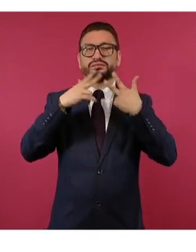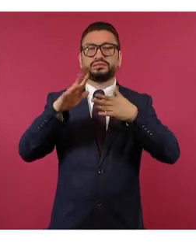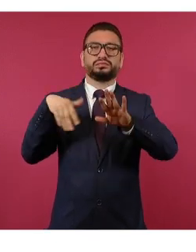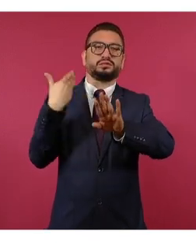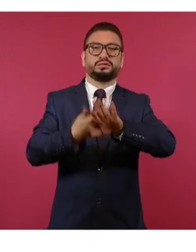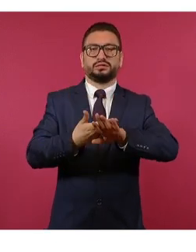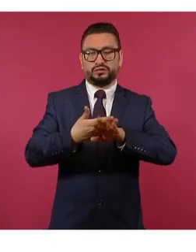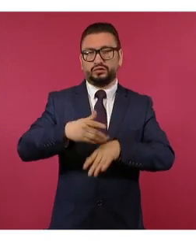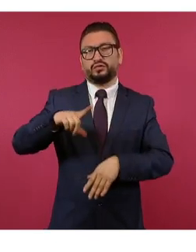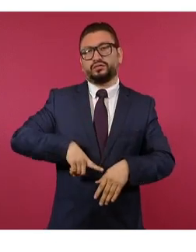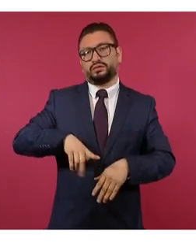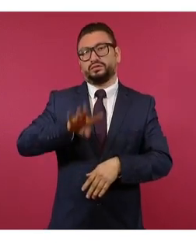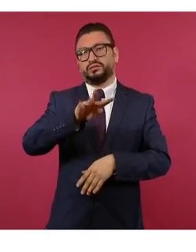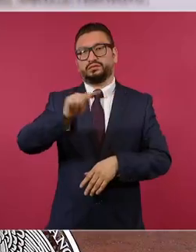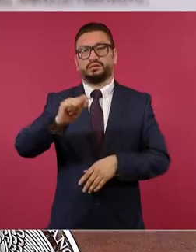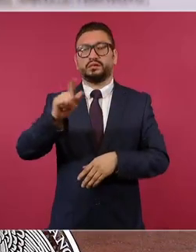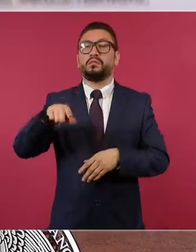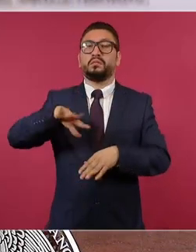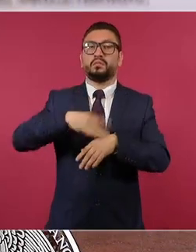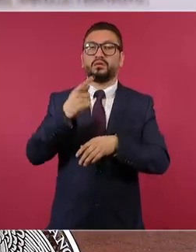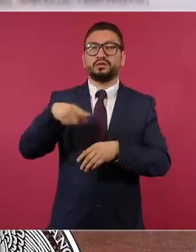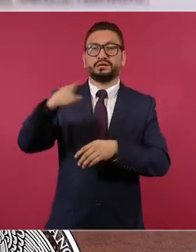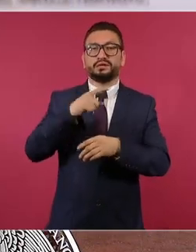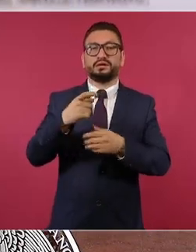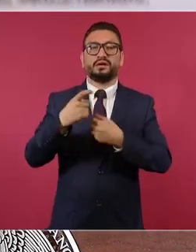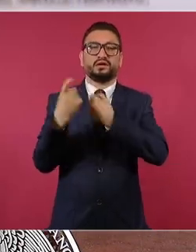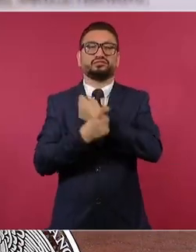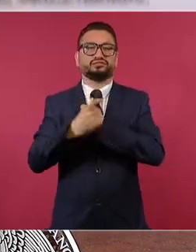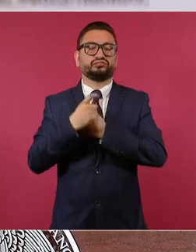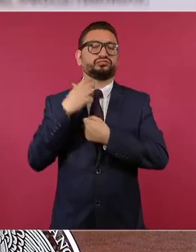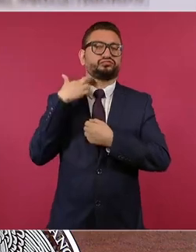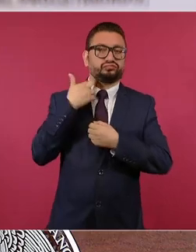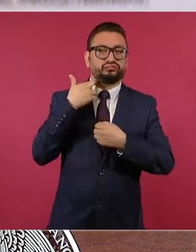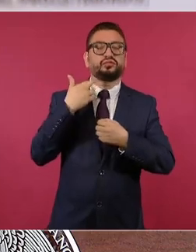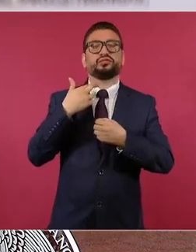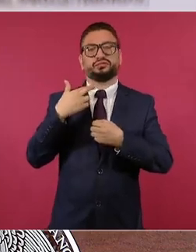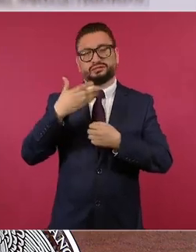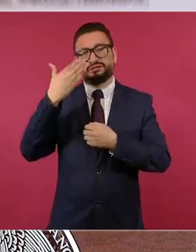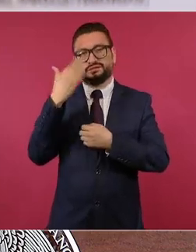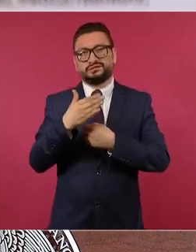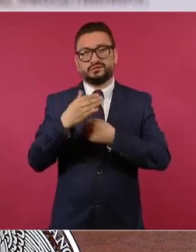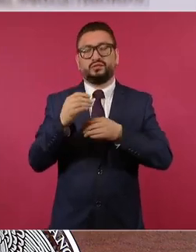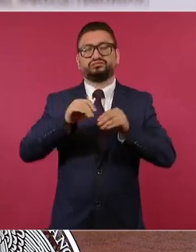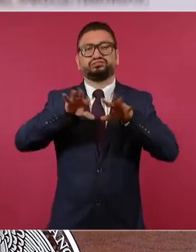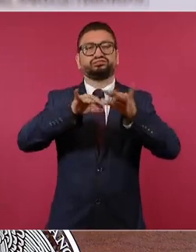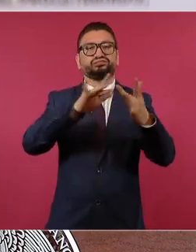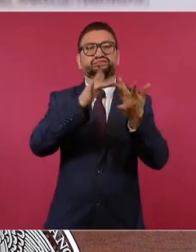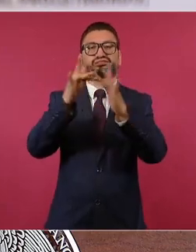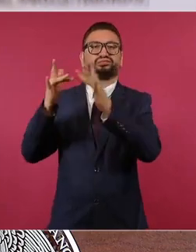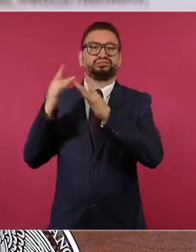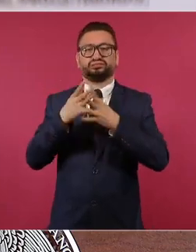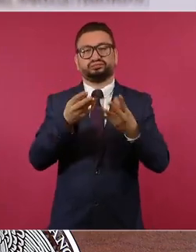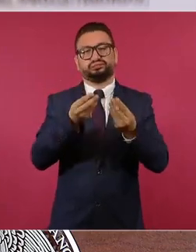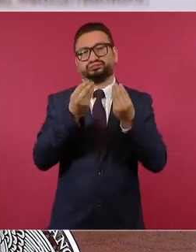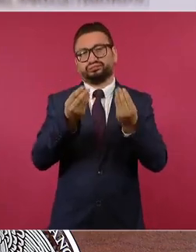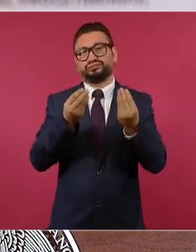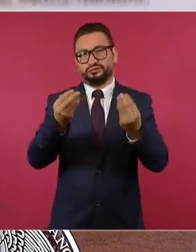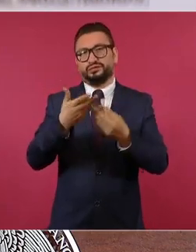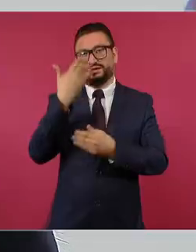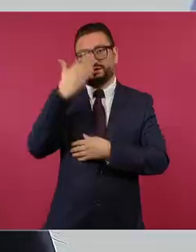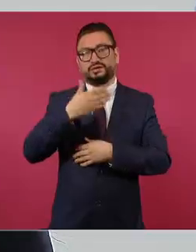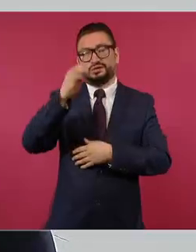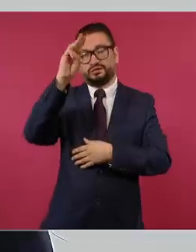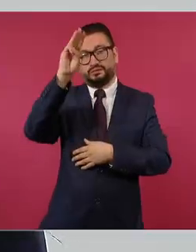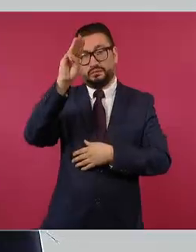Transformación, infladas por miles de cuentas automatizadas y granjas de robots y trolls. Aunque cada miércoles